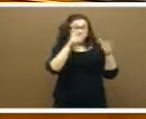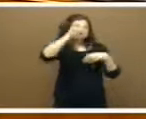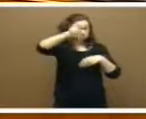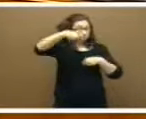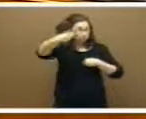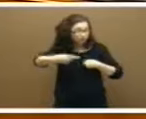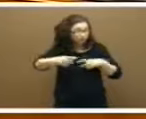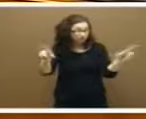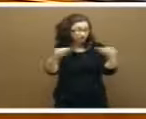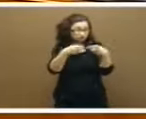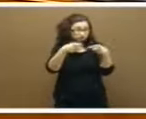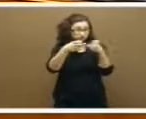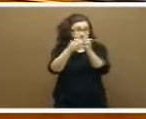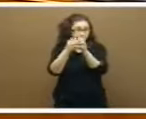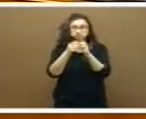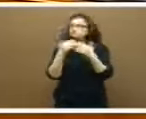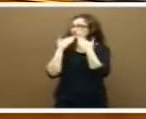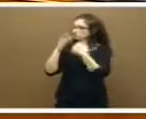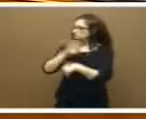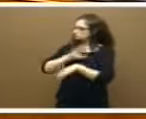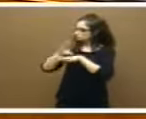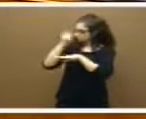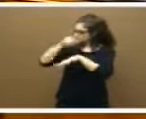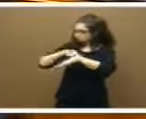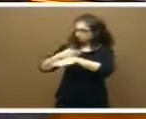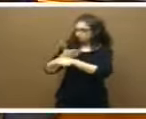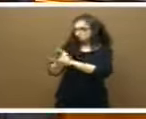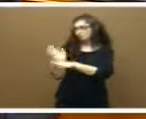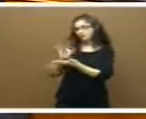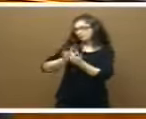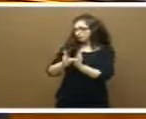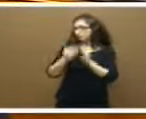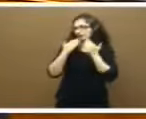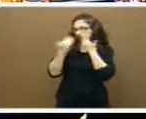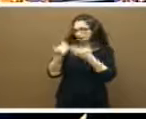reuniones. Muchas gracias, señor consejero. El tiempo se ha cedido. Gracias.